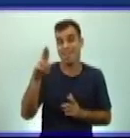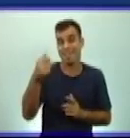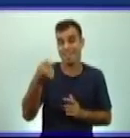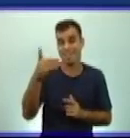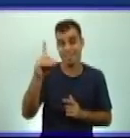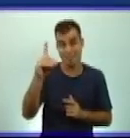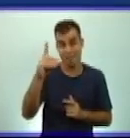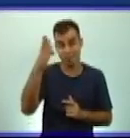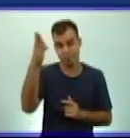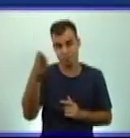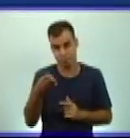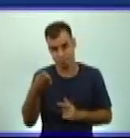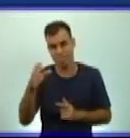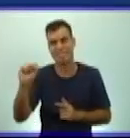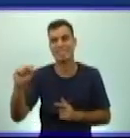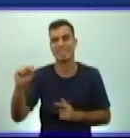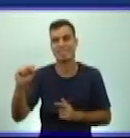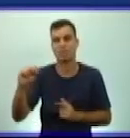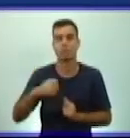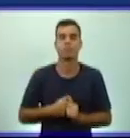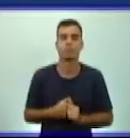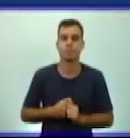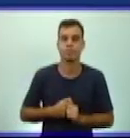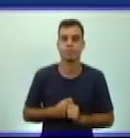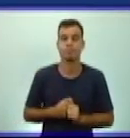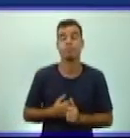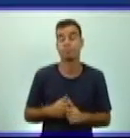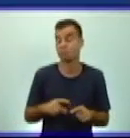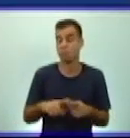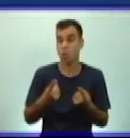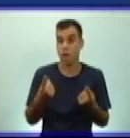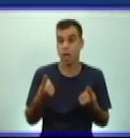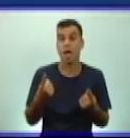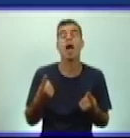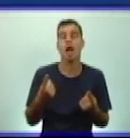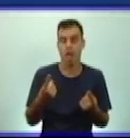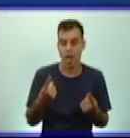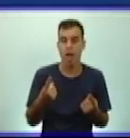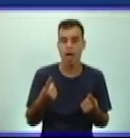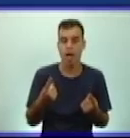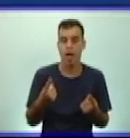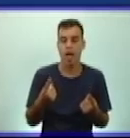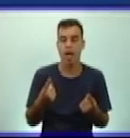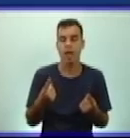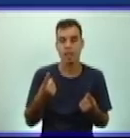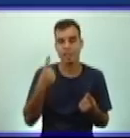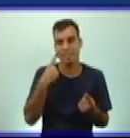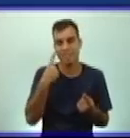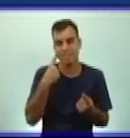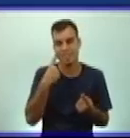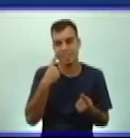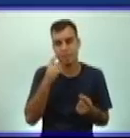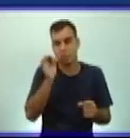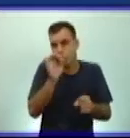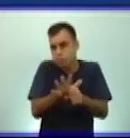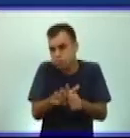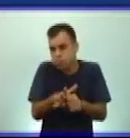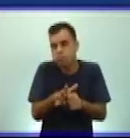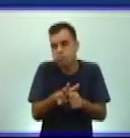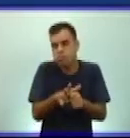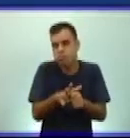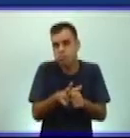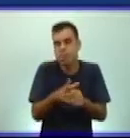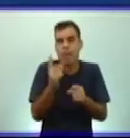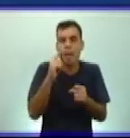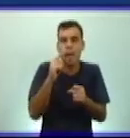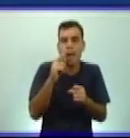se expresa en radianes por segundo, puesto que, por supuesto, se basa a partir de las unidades de